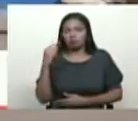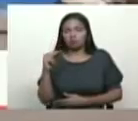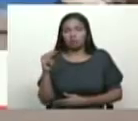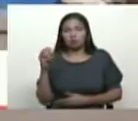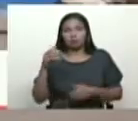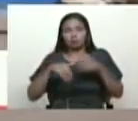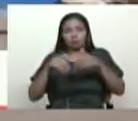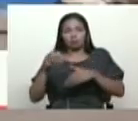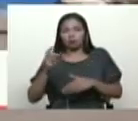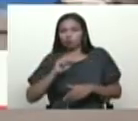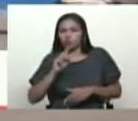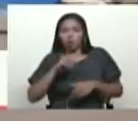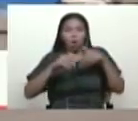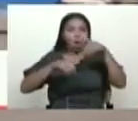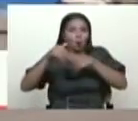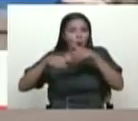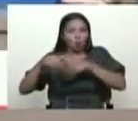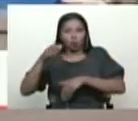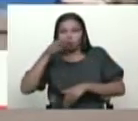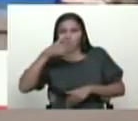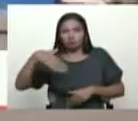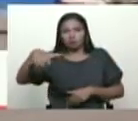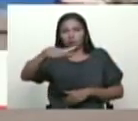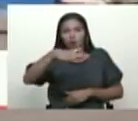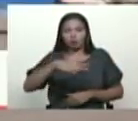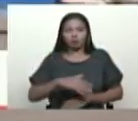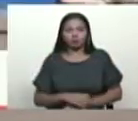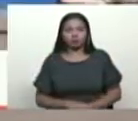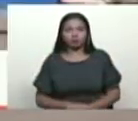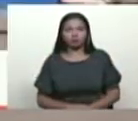mayoría. No, el voto del pueblo.